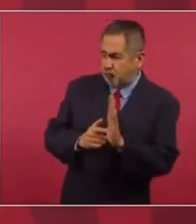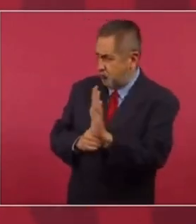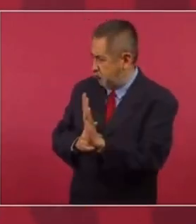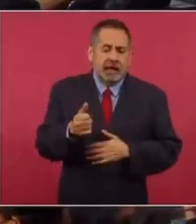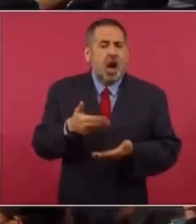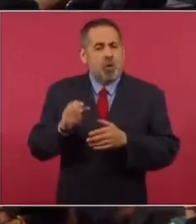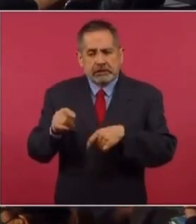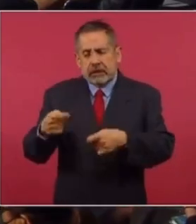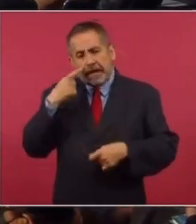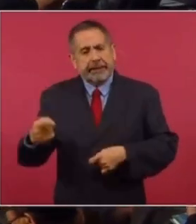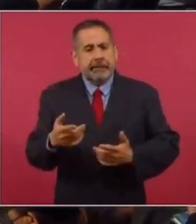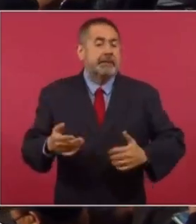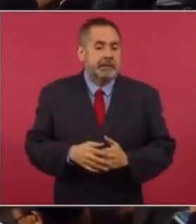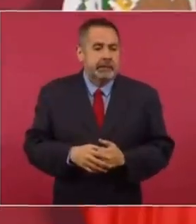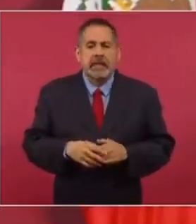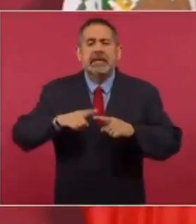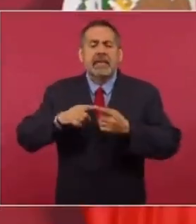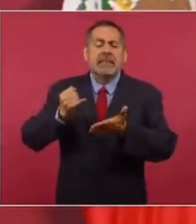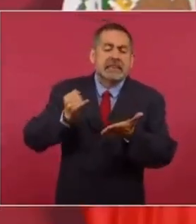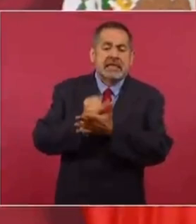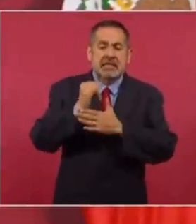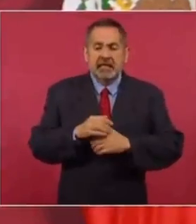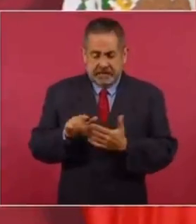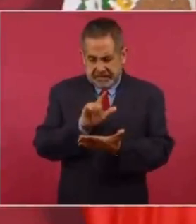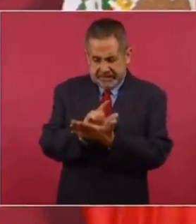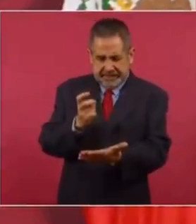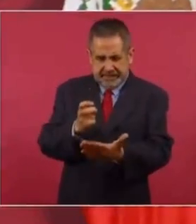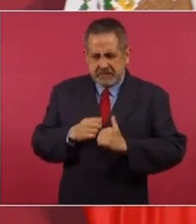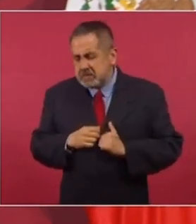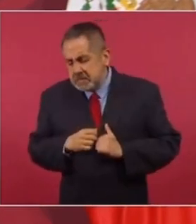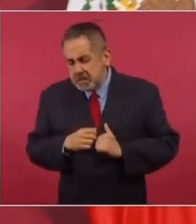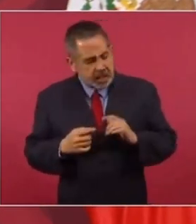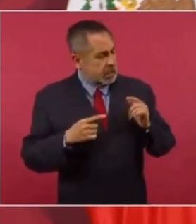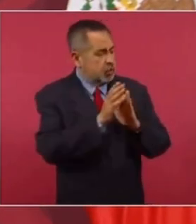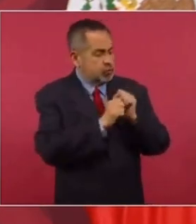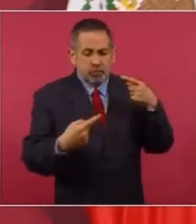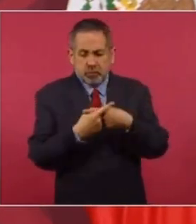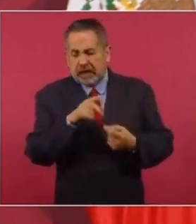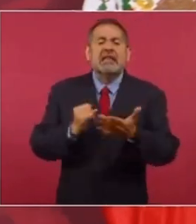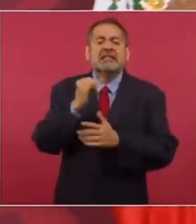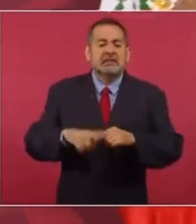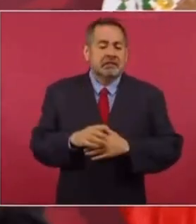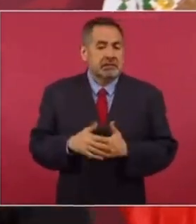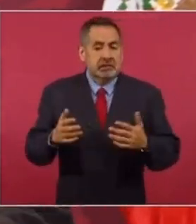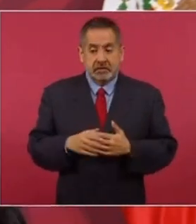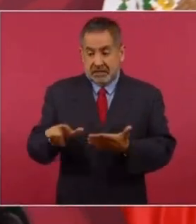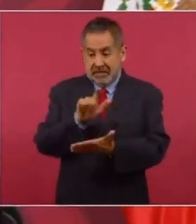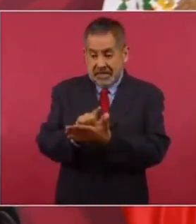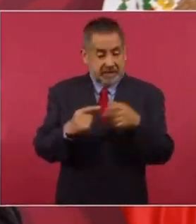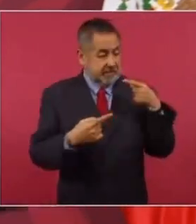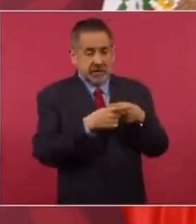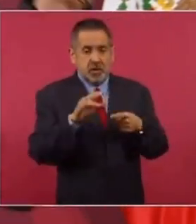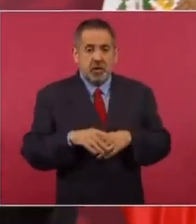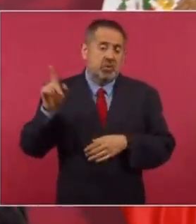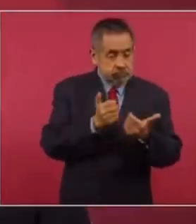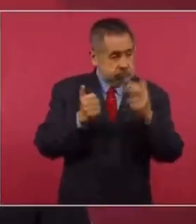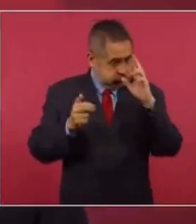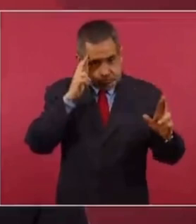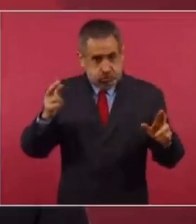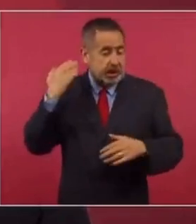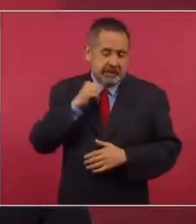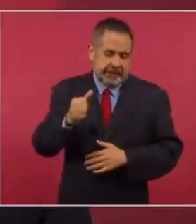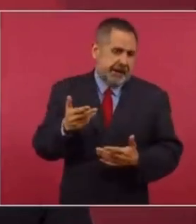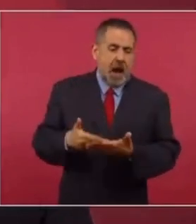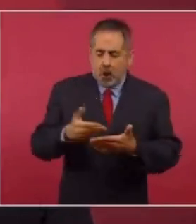al Poder Judicial. ¿Y quién va a decidir si la ley es constitucional o no? ¿O si la ley es inconstitucional? El Poder Judicial.